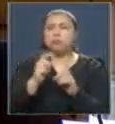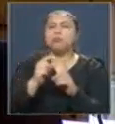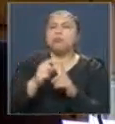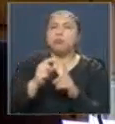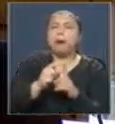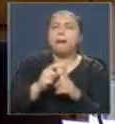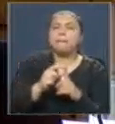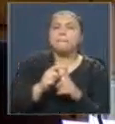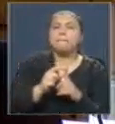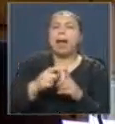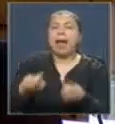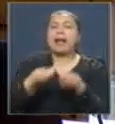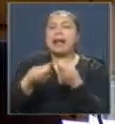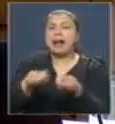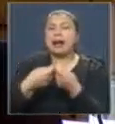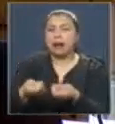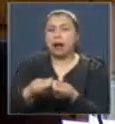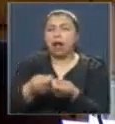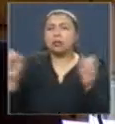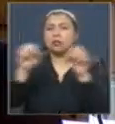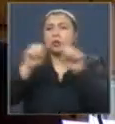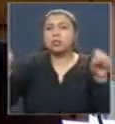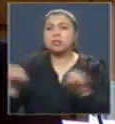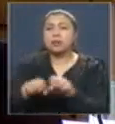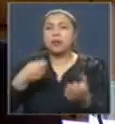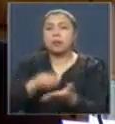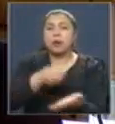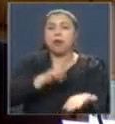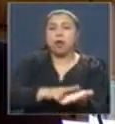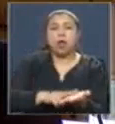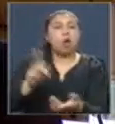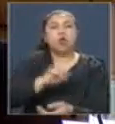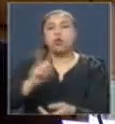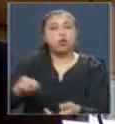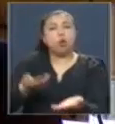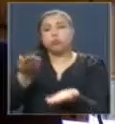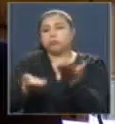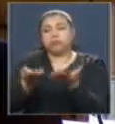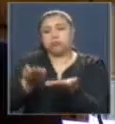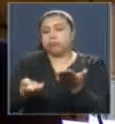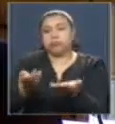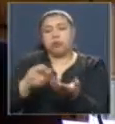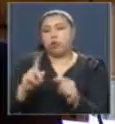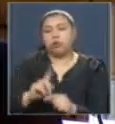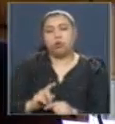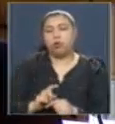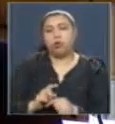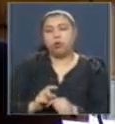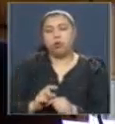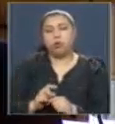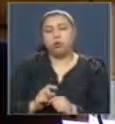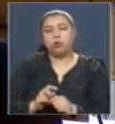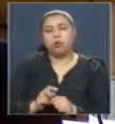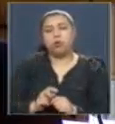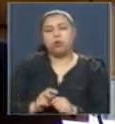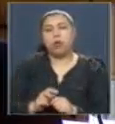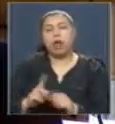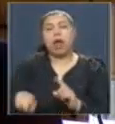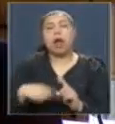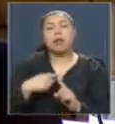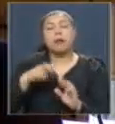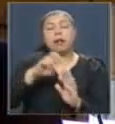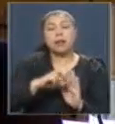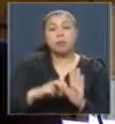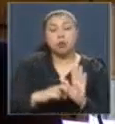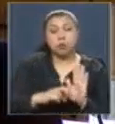la reintegración del sistema tributario? No lo van a compensar. Se alega además que este proyecto